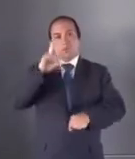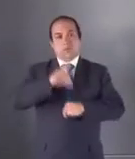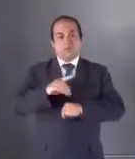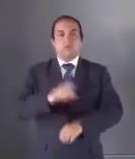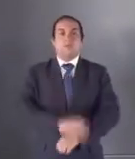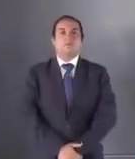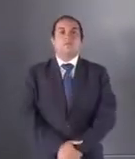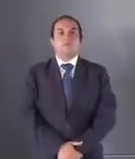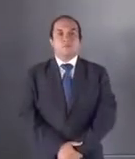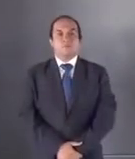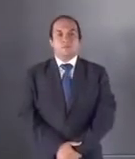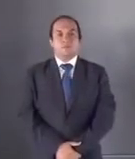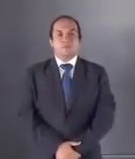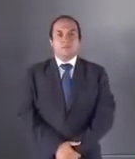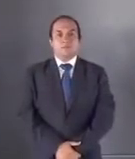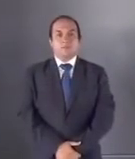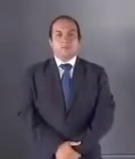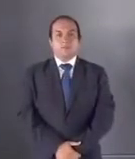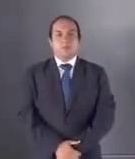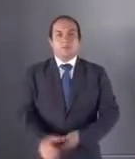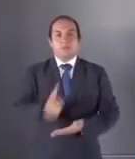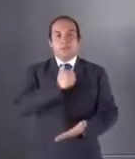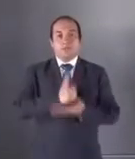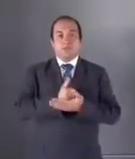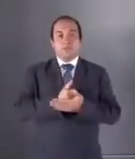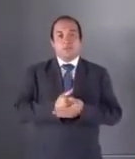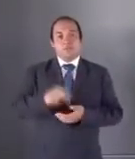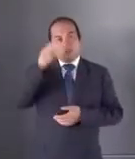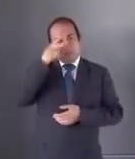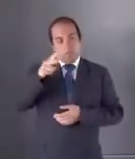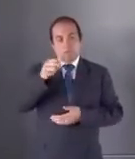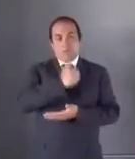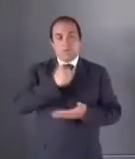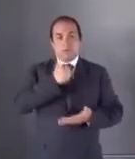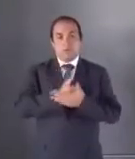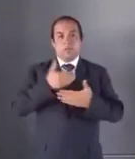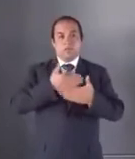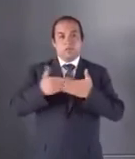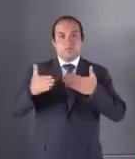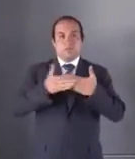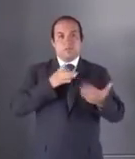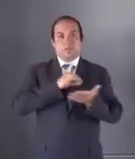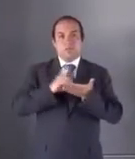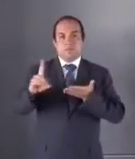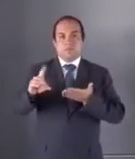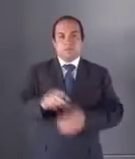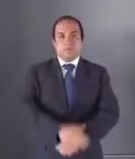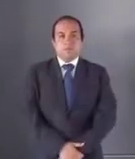Ciudad de México, ciudad innovadora y de derechos.